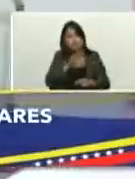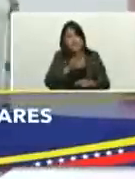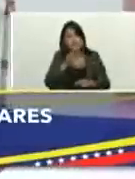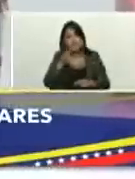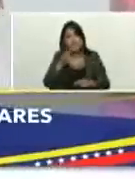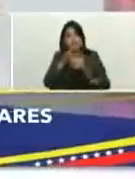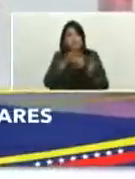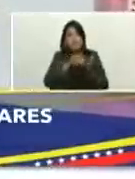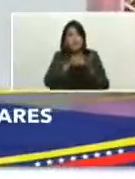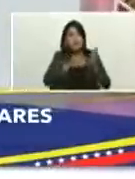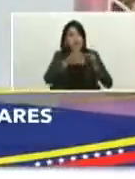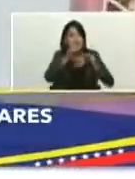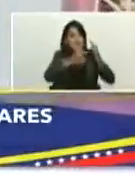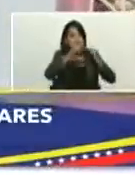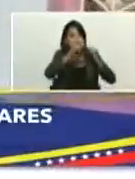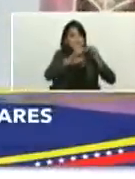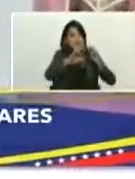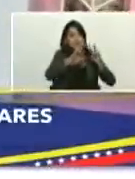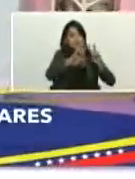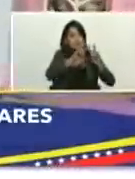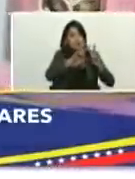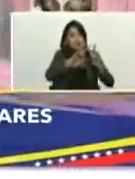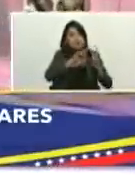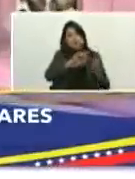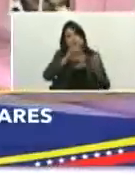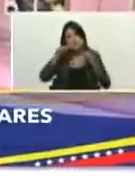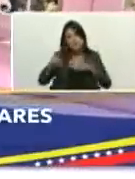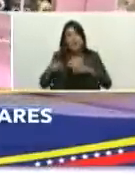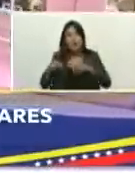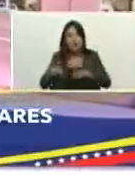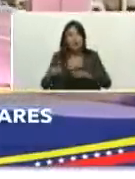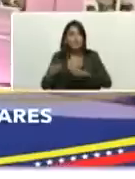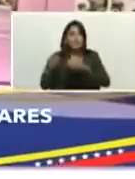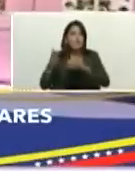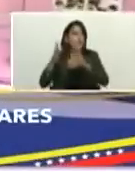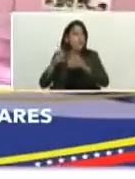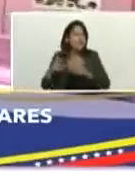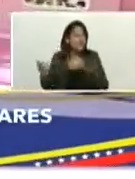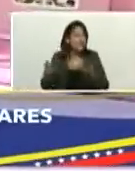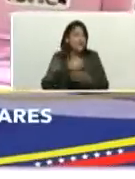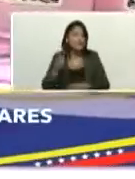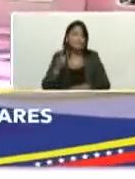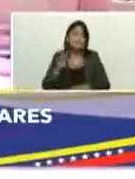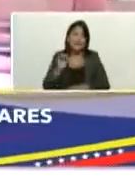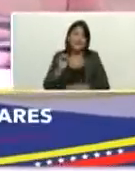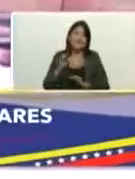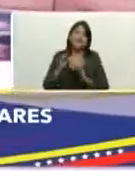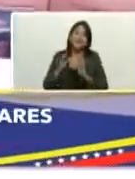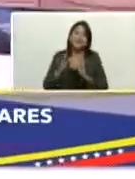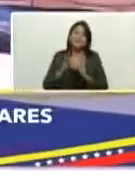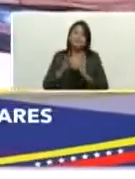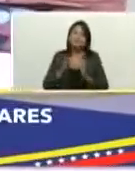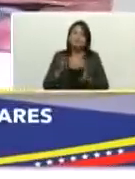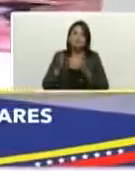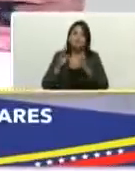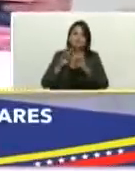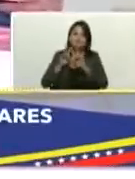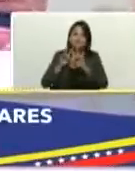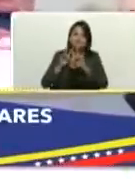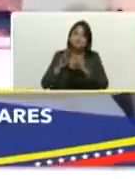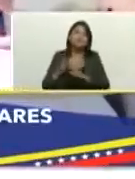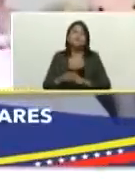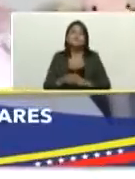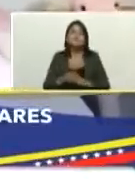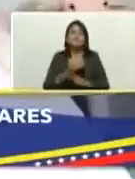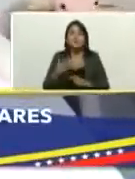un desarrollo habitacional digno. Yo quisiera que darle la palabra al alcalde Tito Oviedo,